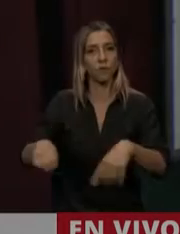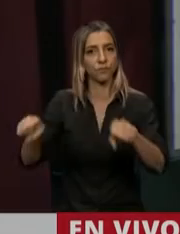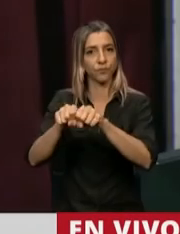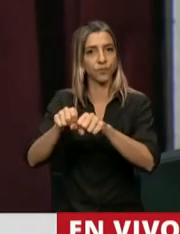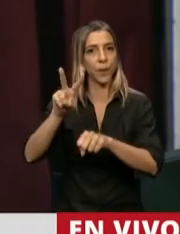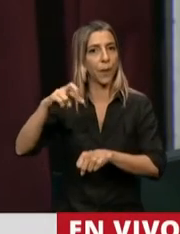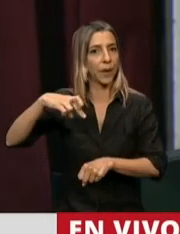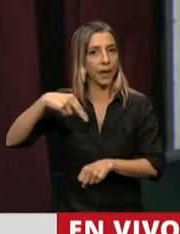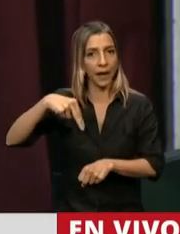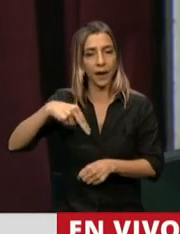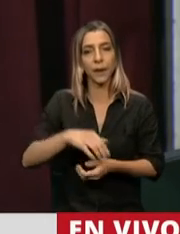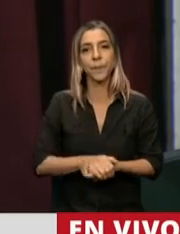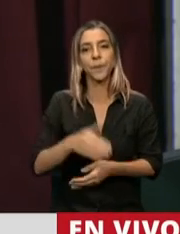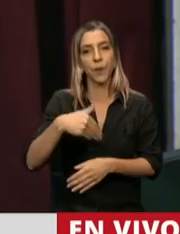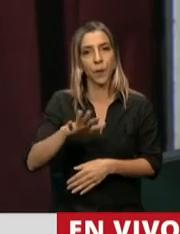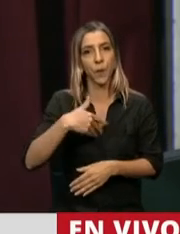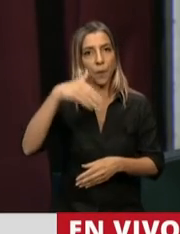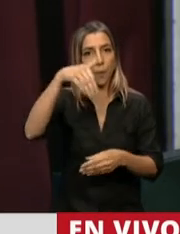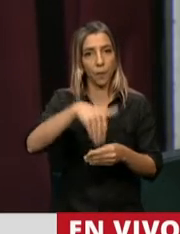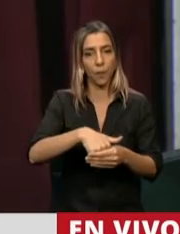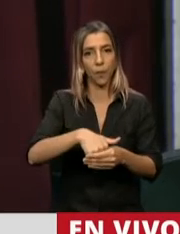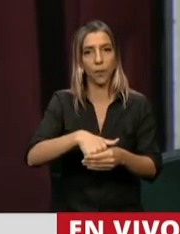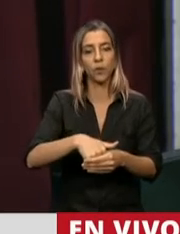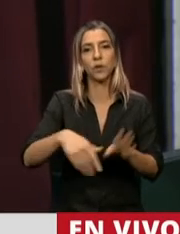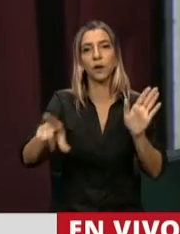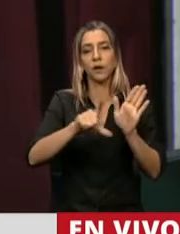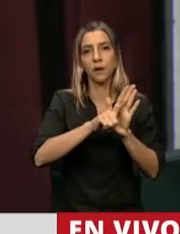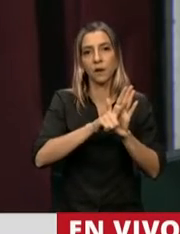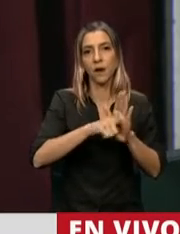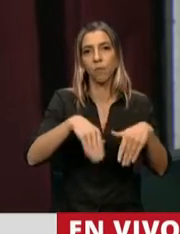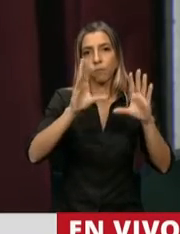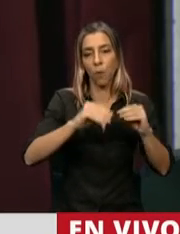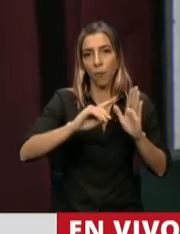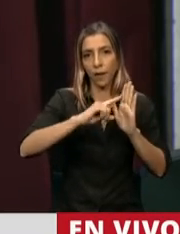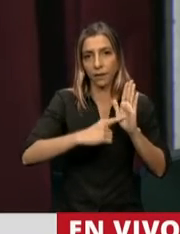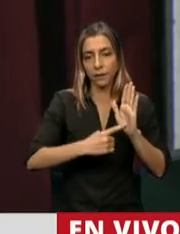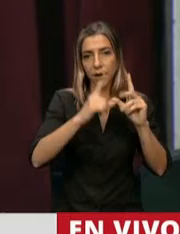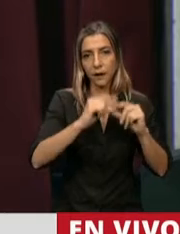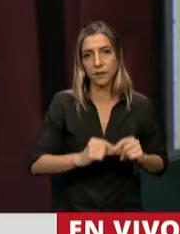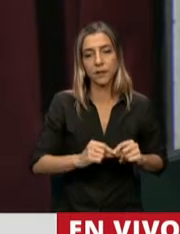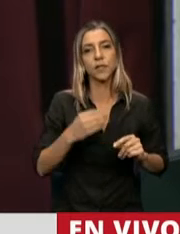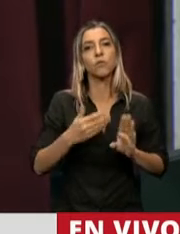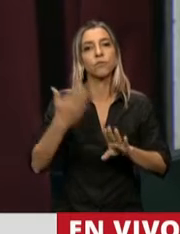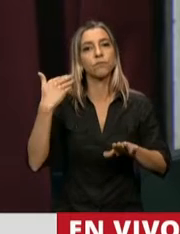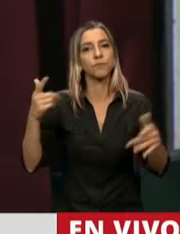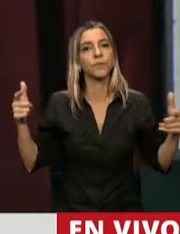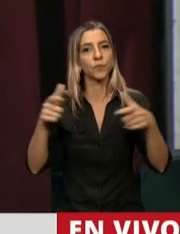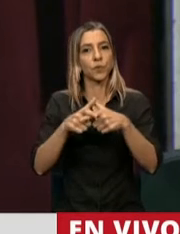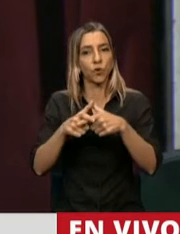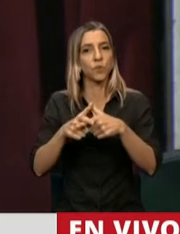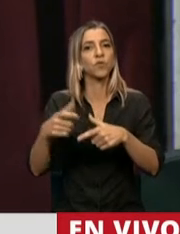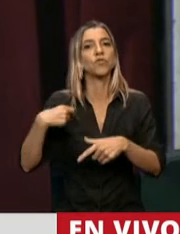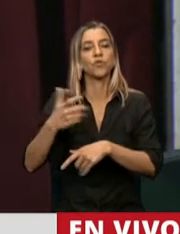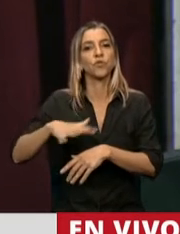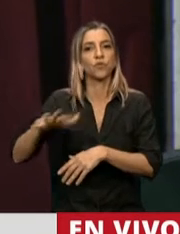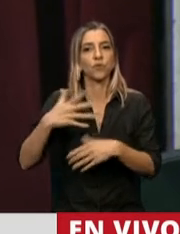se va a votar en general y en particular el dictamen de las comisiones de acción social y salud pública y de legislación